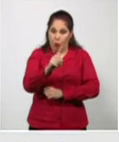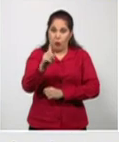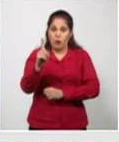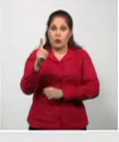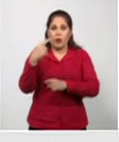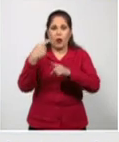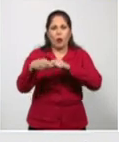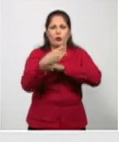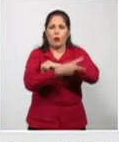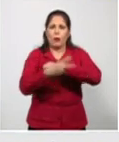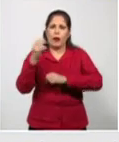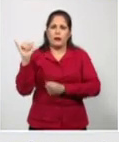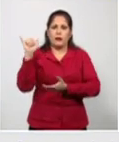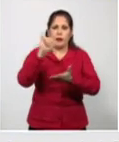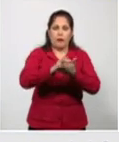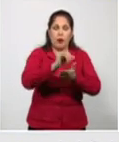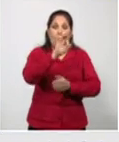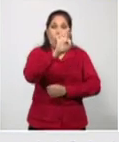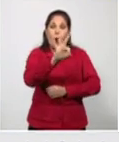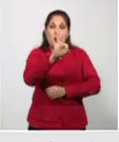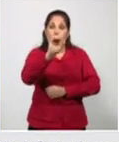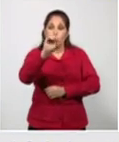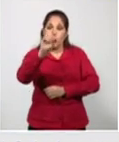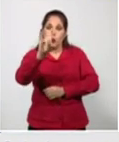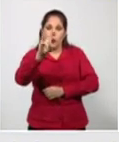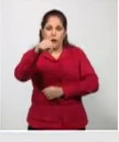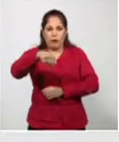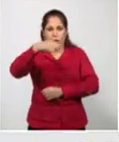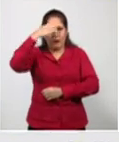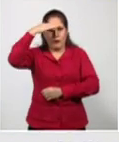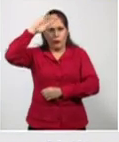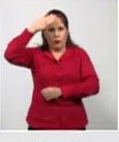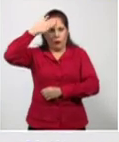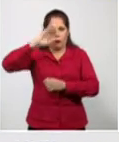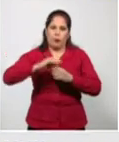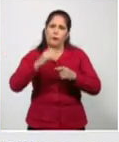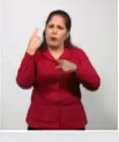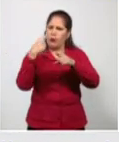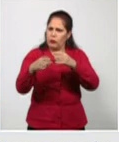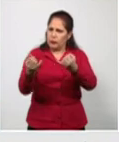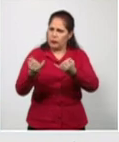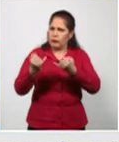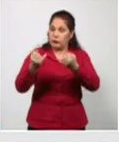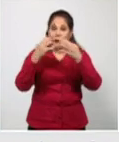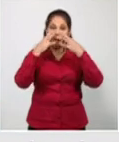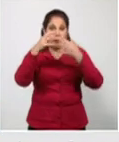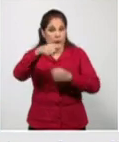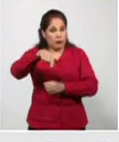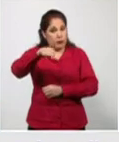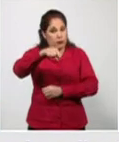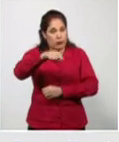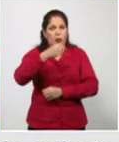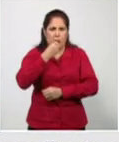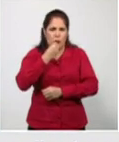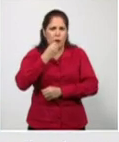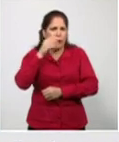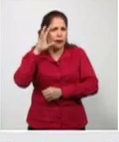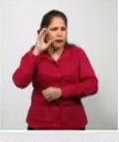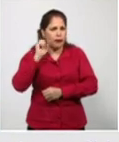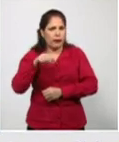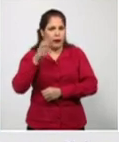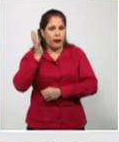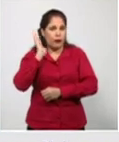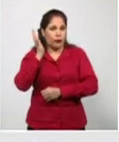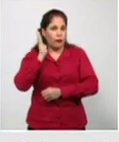y 809 autóctonos. Otros de los datos importantes manejados también en esta conferencia,